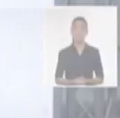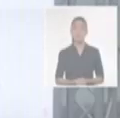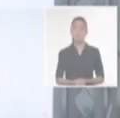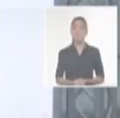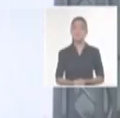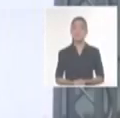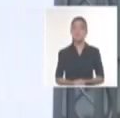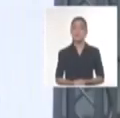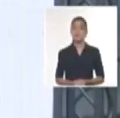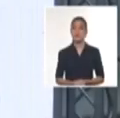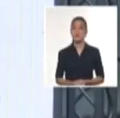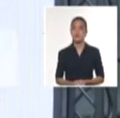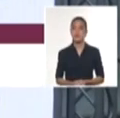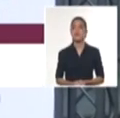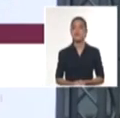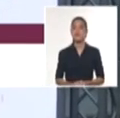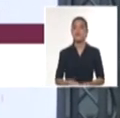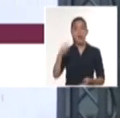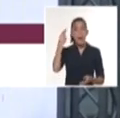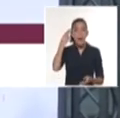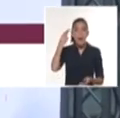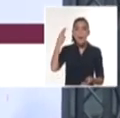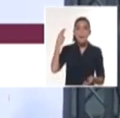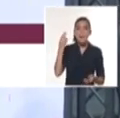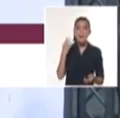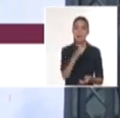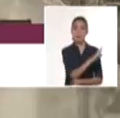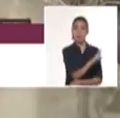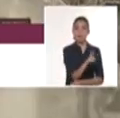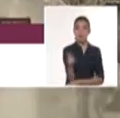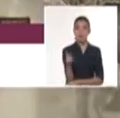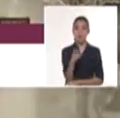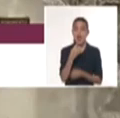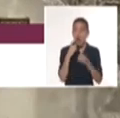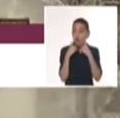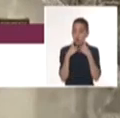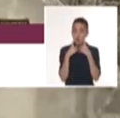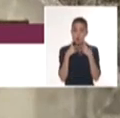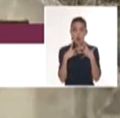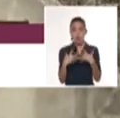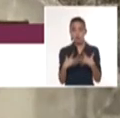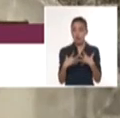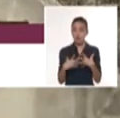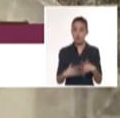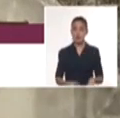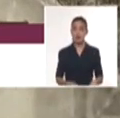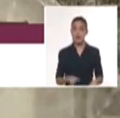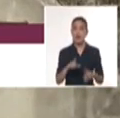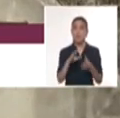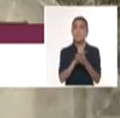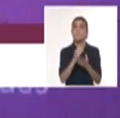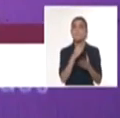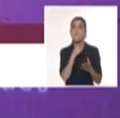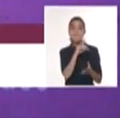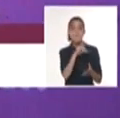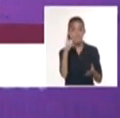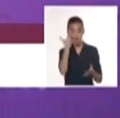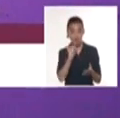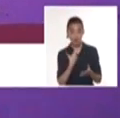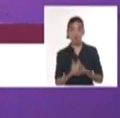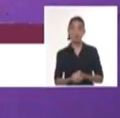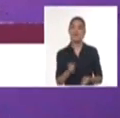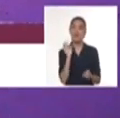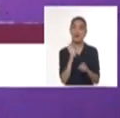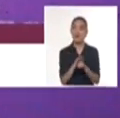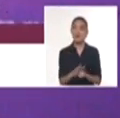Con el homenaje a uno de los revolucionarios más brillantes y valientes de la historia cubana, Julio Antonio Mella, inició el Coloquio